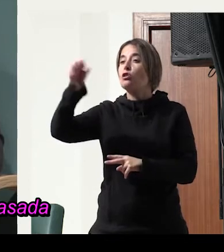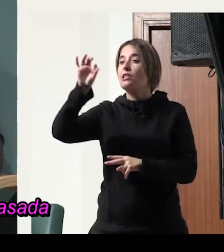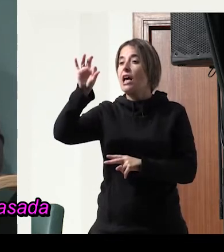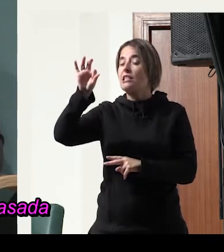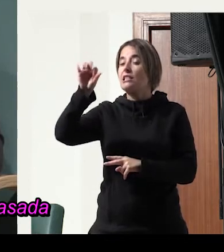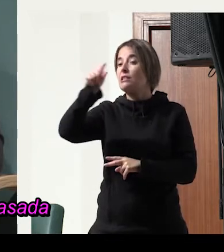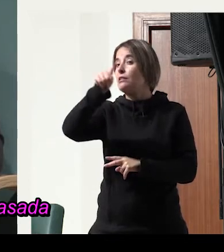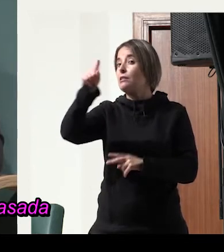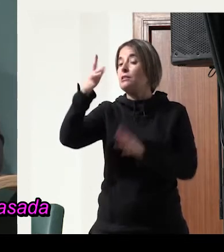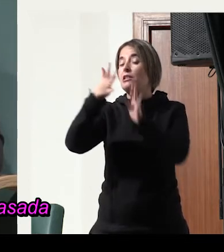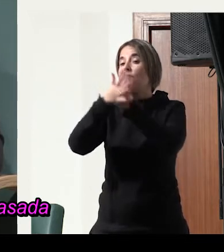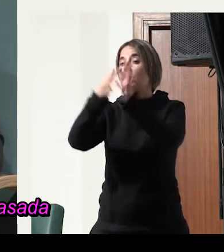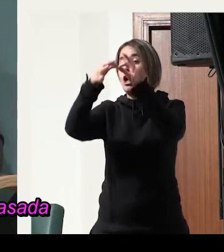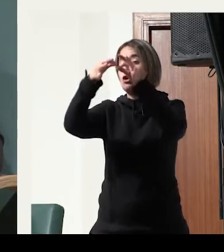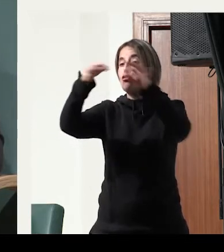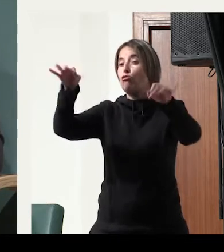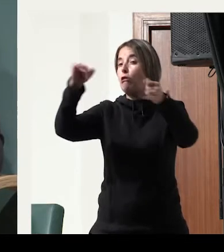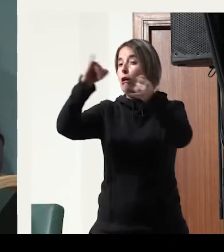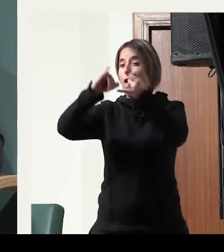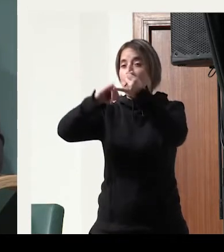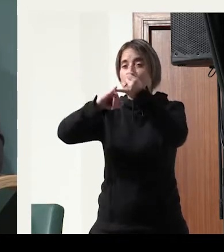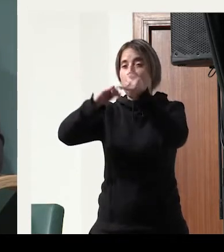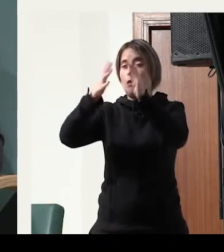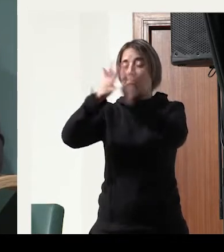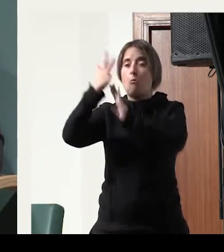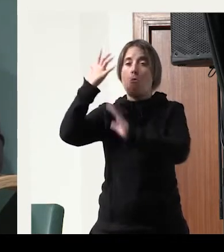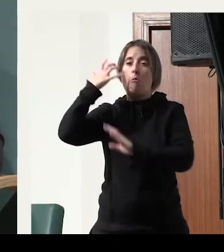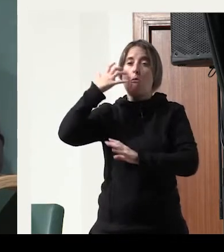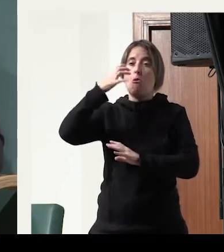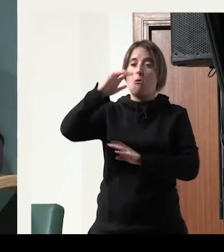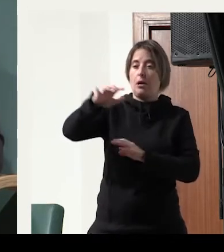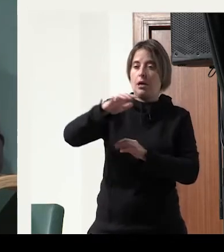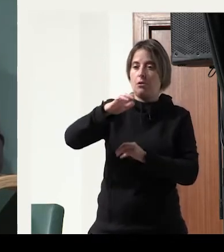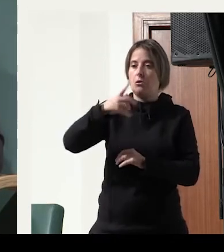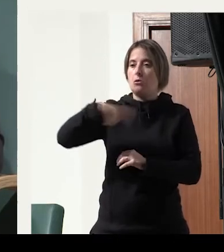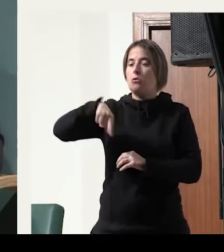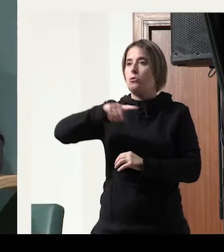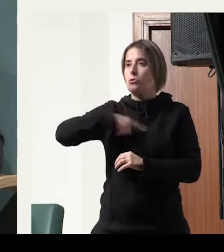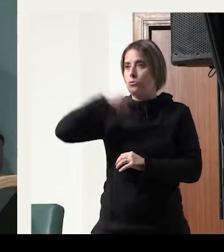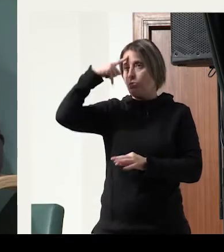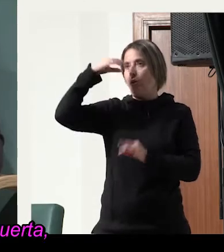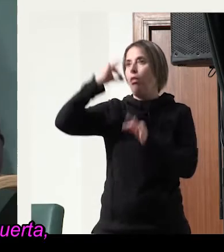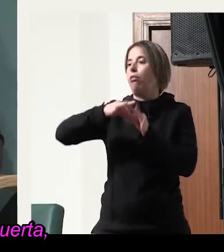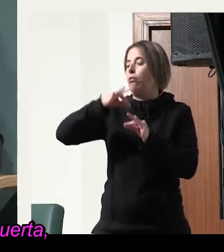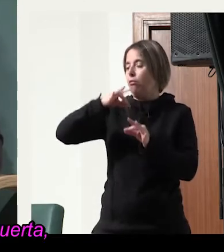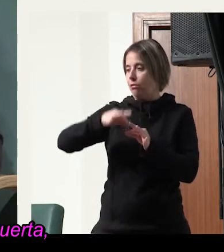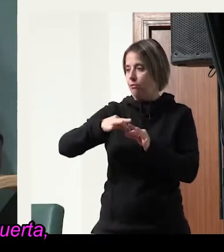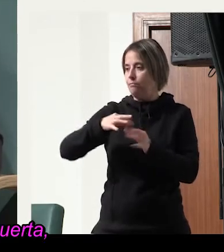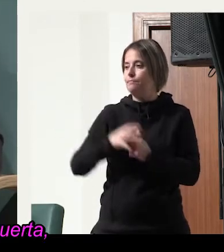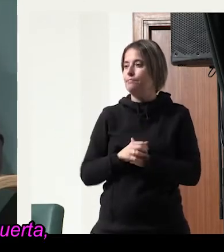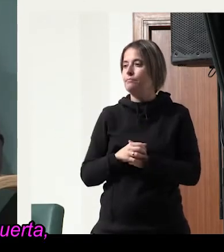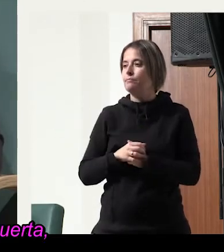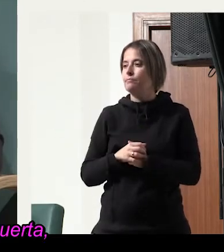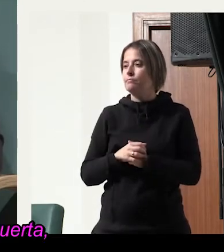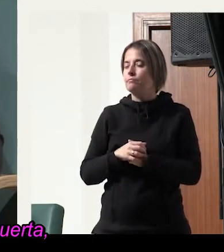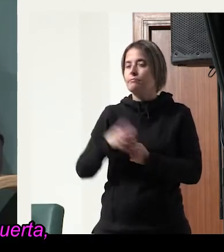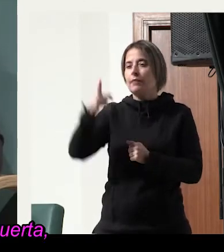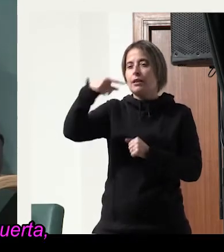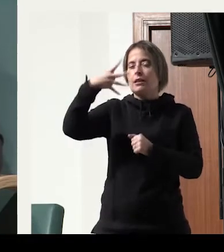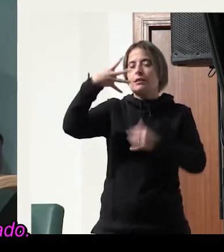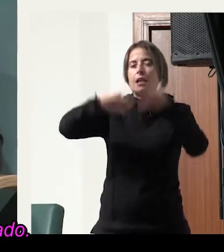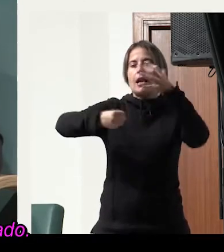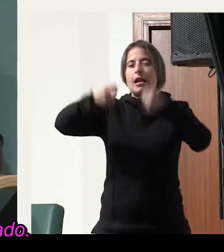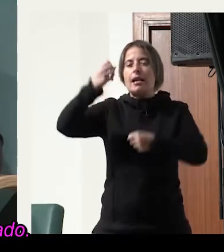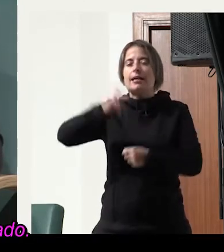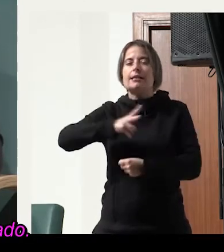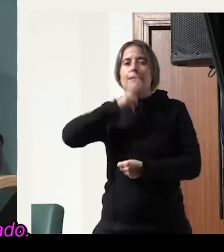casada era algo anómalo, y nosotras así lo creíamos. Vendían leche y verduras de la huerta,